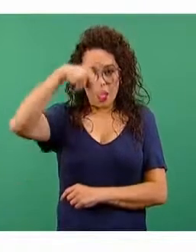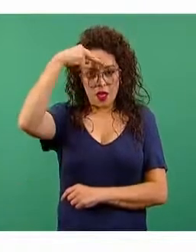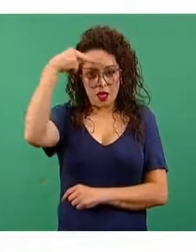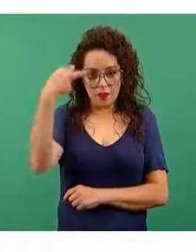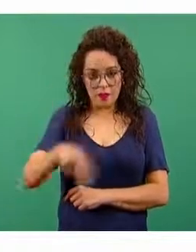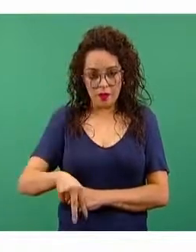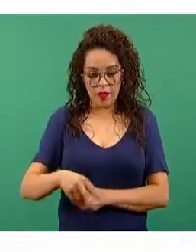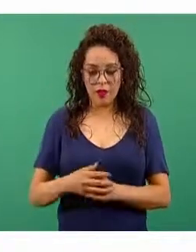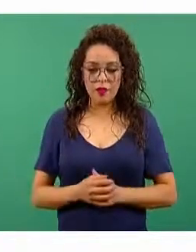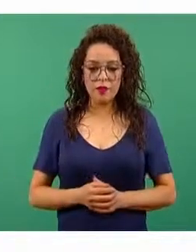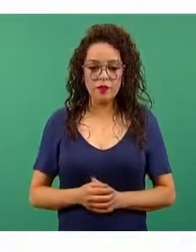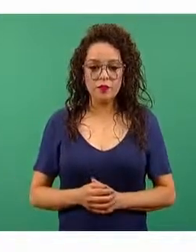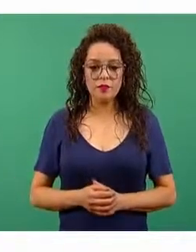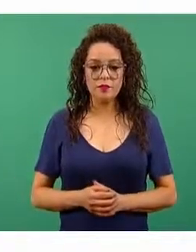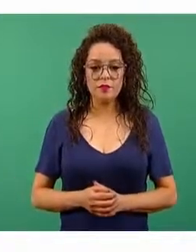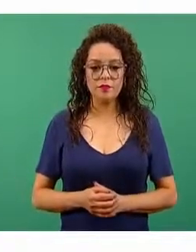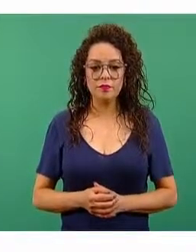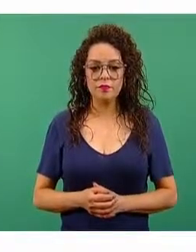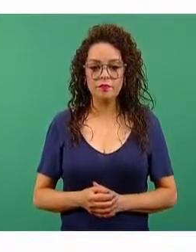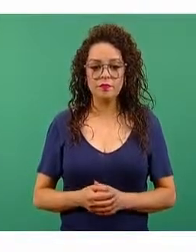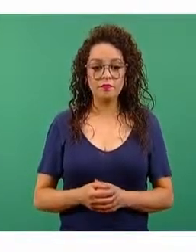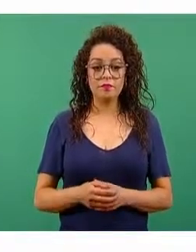momento, con estas casi